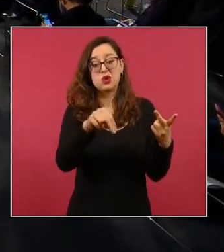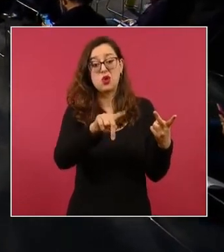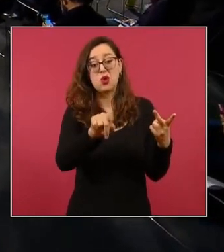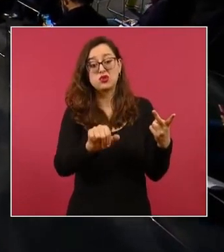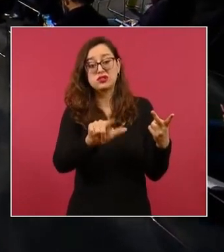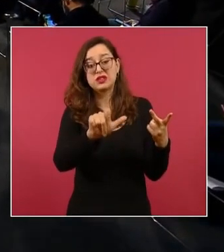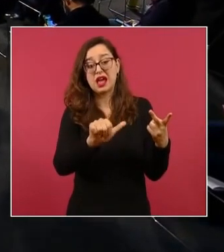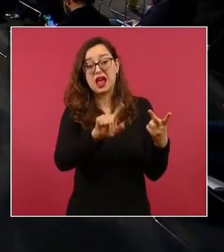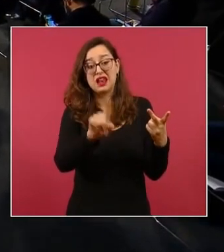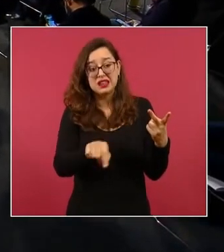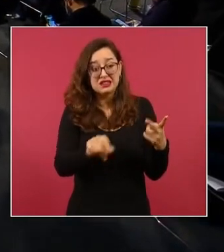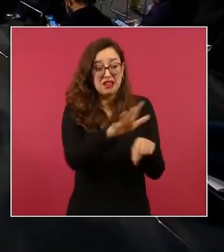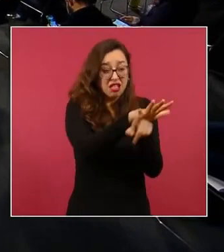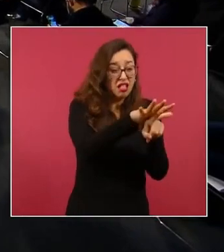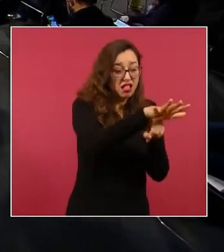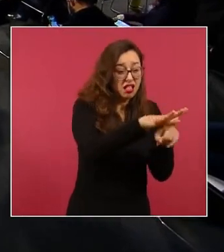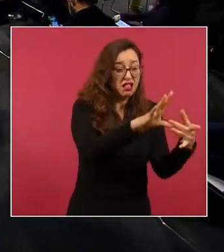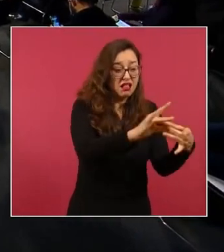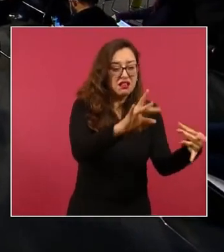ahí se los dejo.